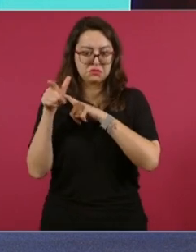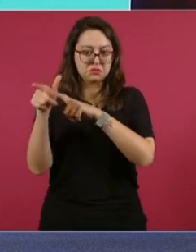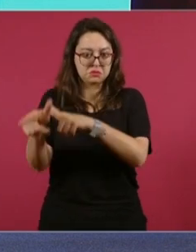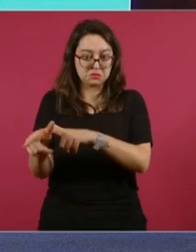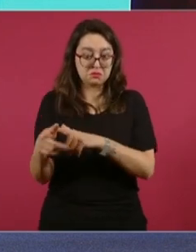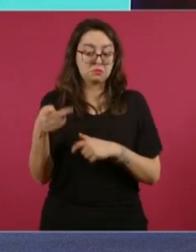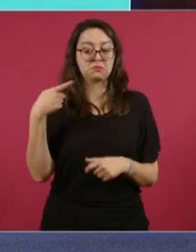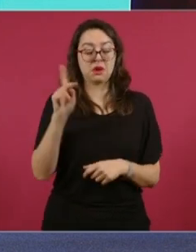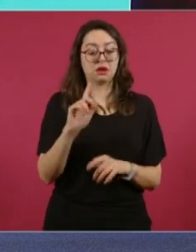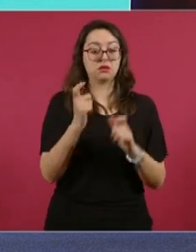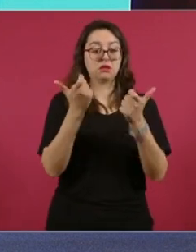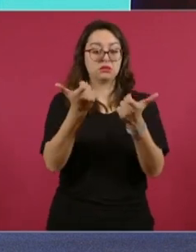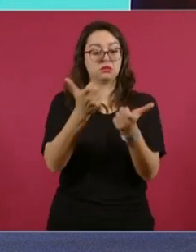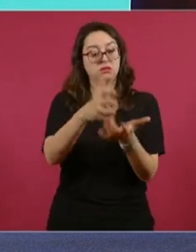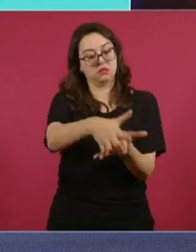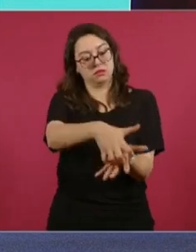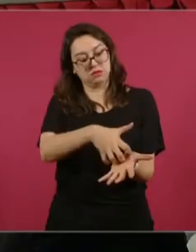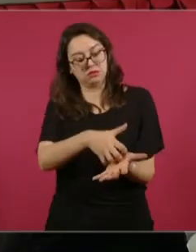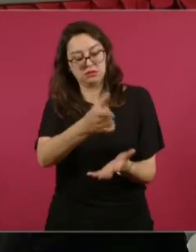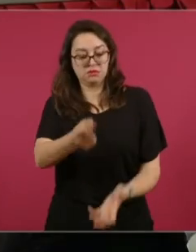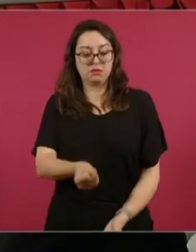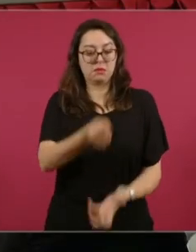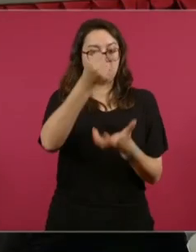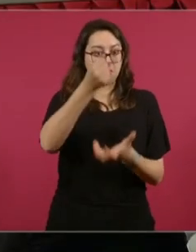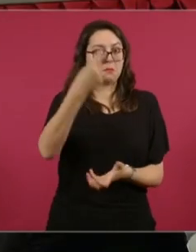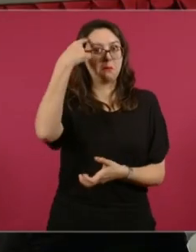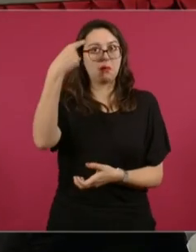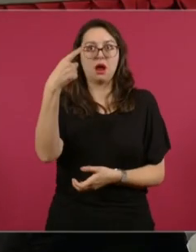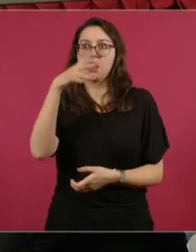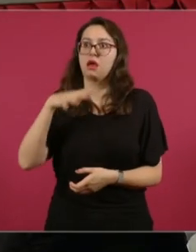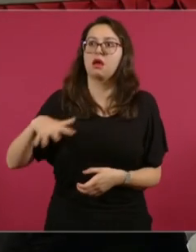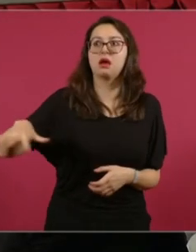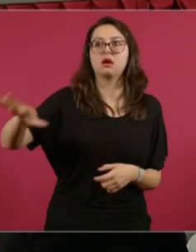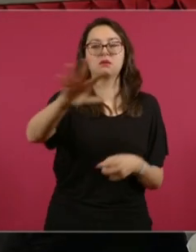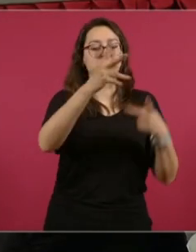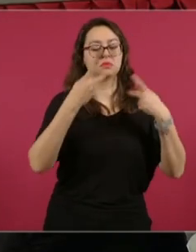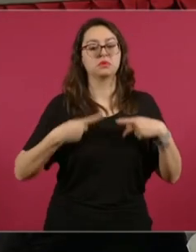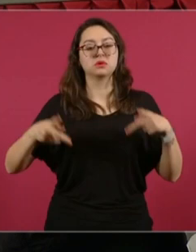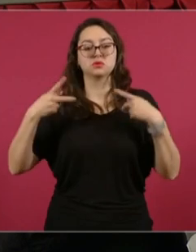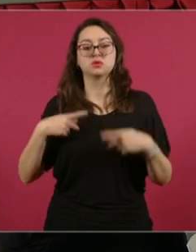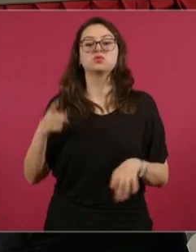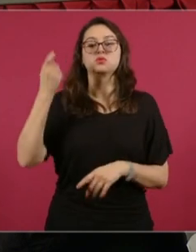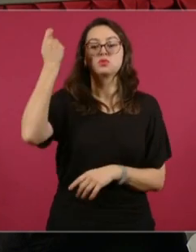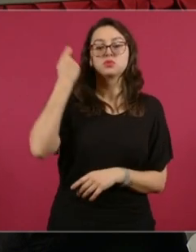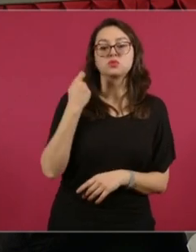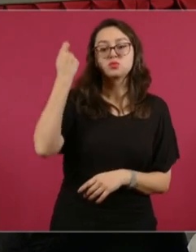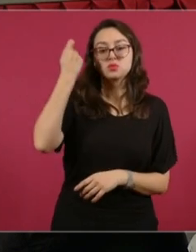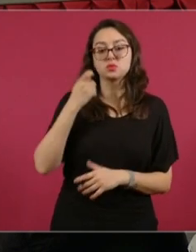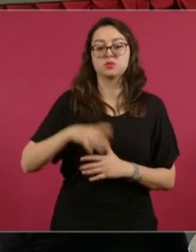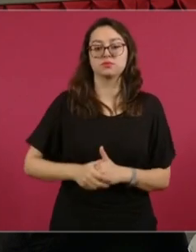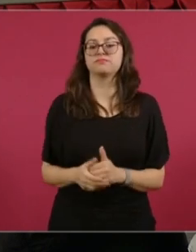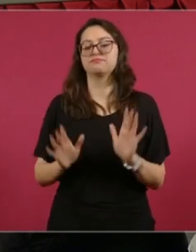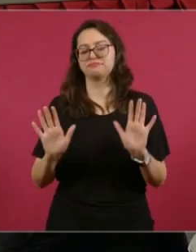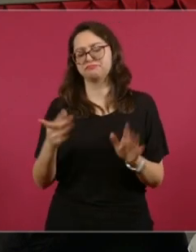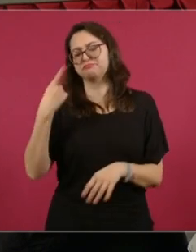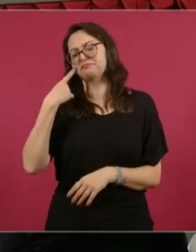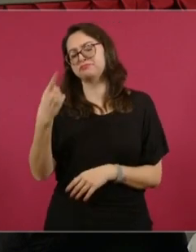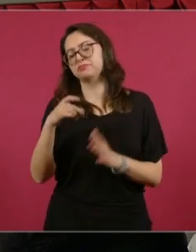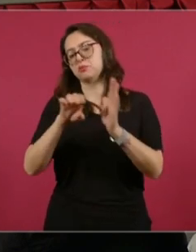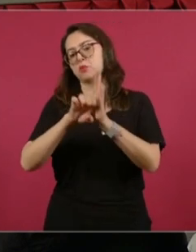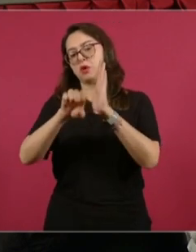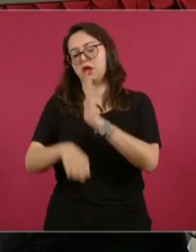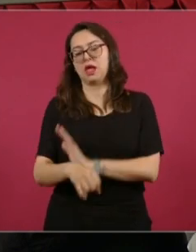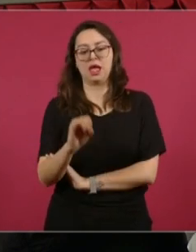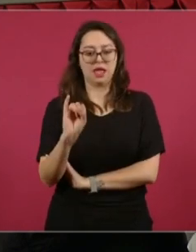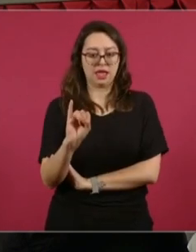nutriendo y financiando el Fondo de Pensiones para el Bienestar. Vamos a ver algunos ejemplos. Aquí está el INAI, por ejemplo, el Instituto Nacional